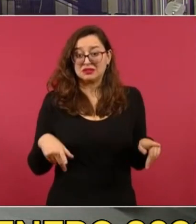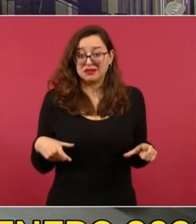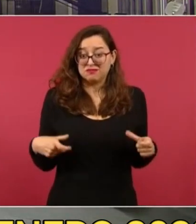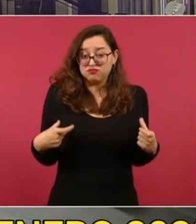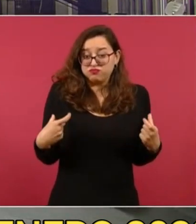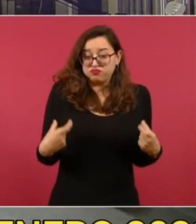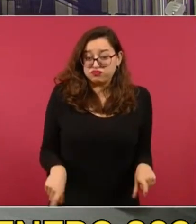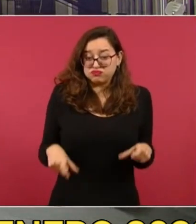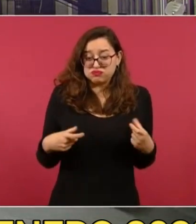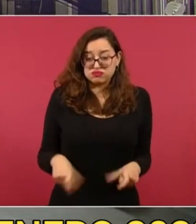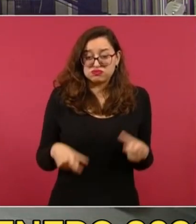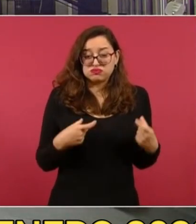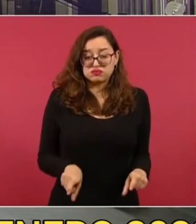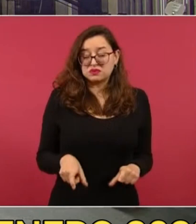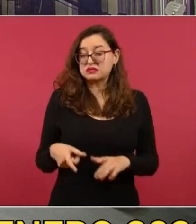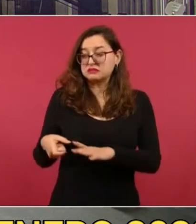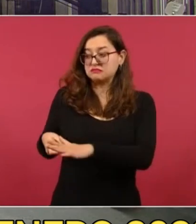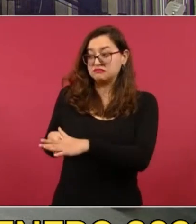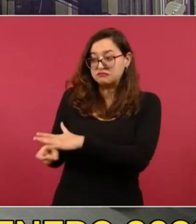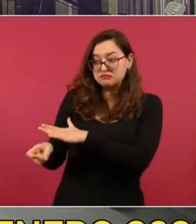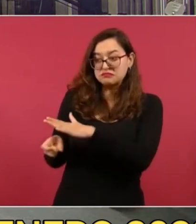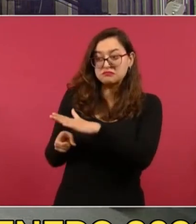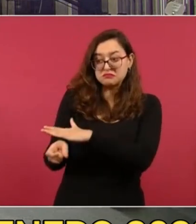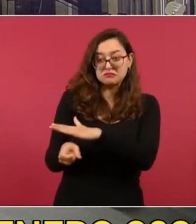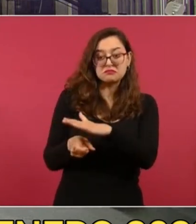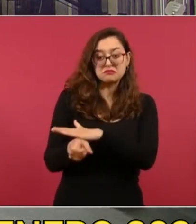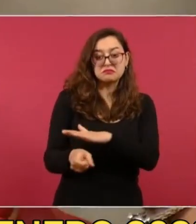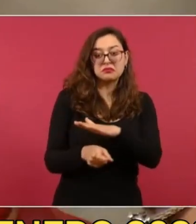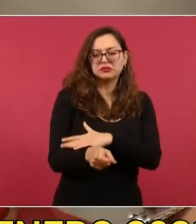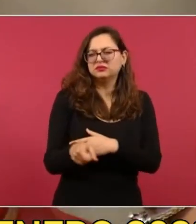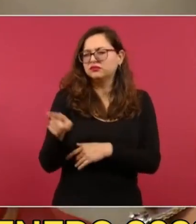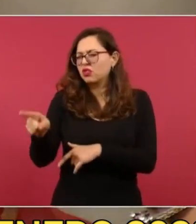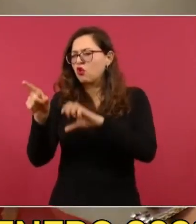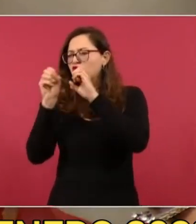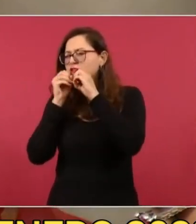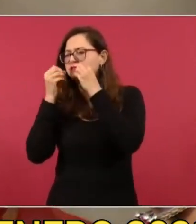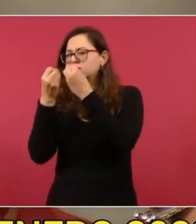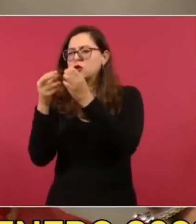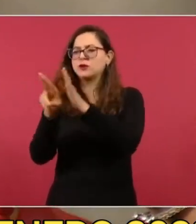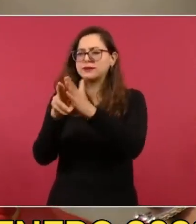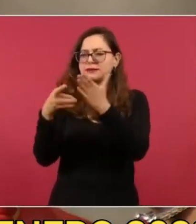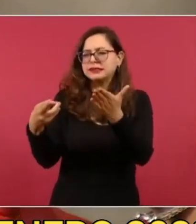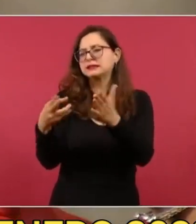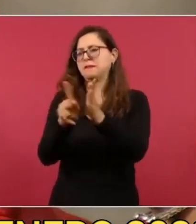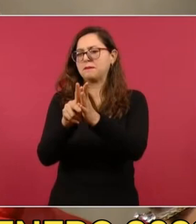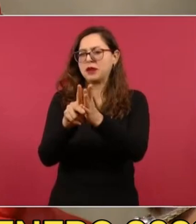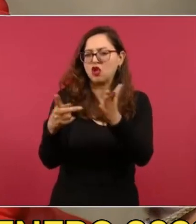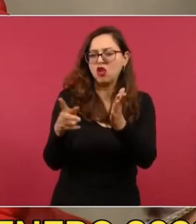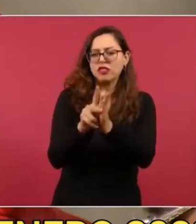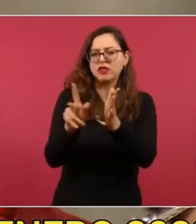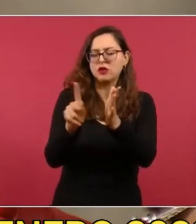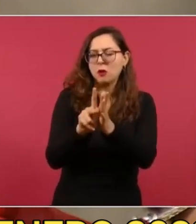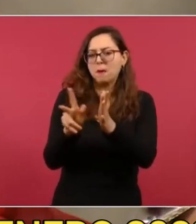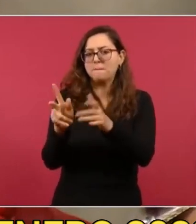esta organización, esta revista o estos medios que se visten así de revistas, tienen un enfoque particular cuando empieza a